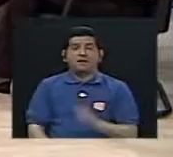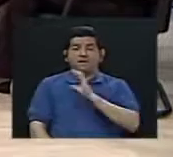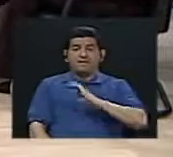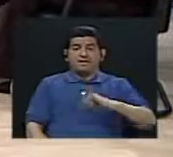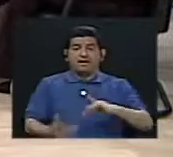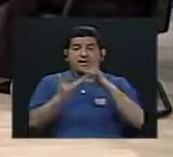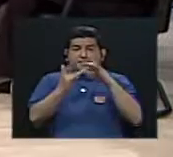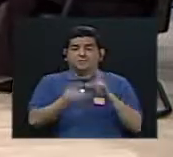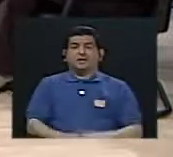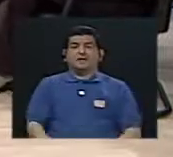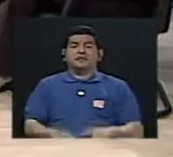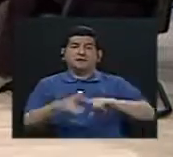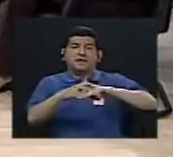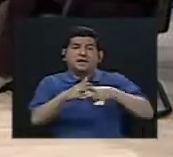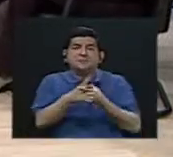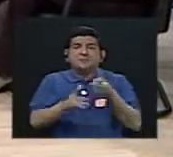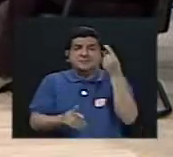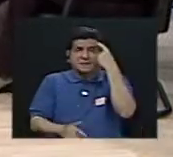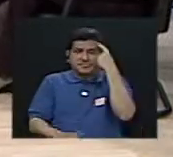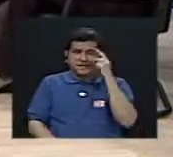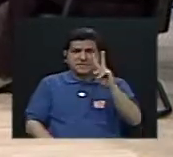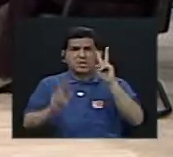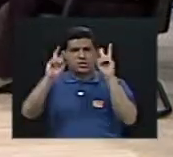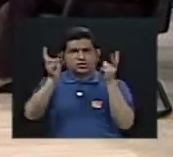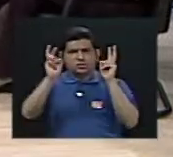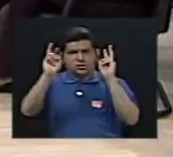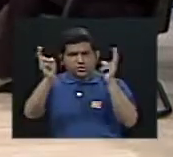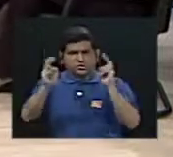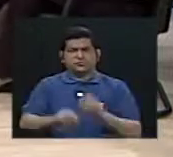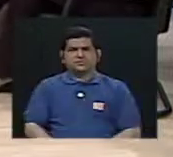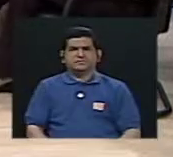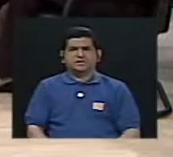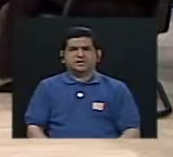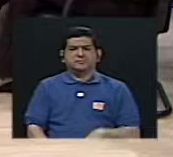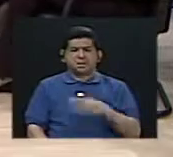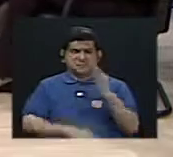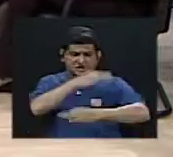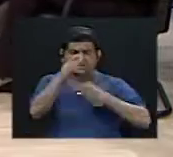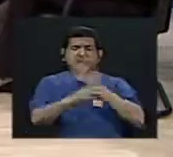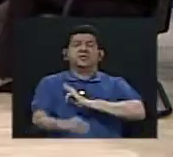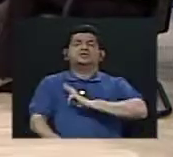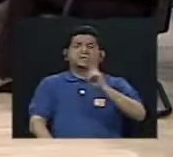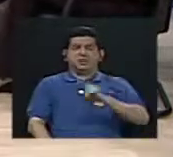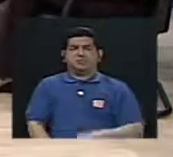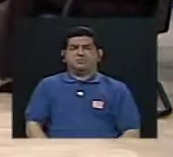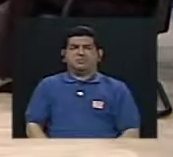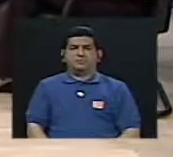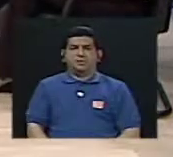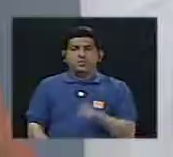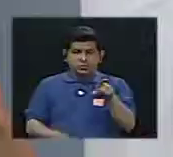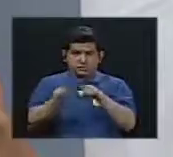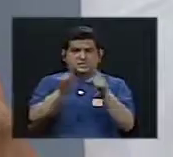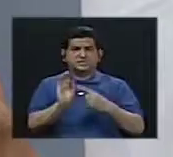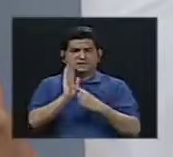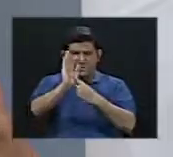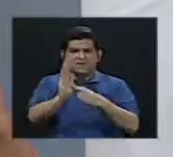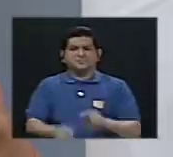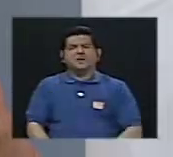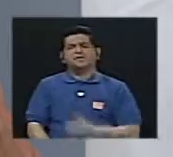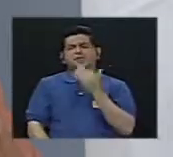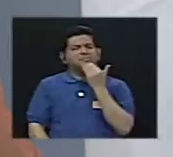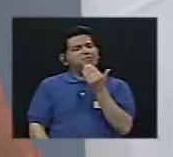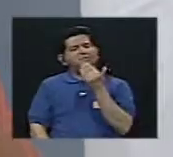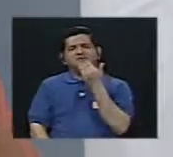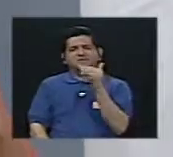de haber empezado con dos temas en esencia religiosos, que así era es. Que ustedes también lo presentaron y les agradecemos